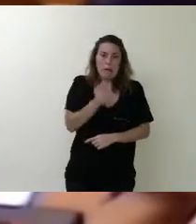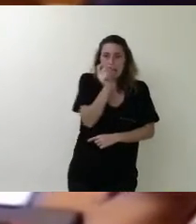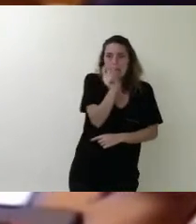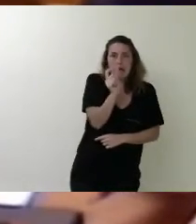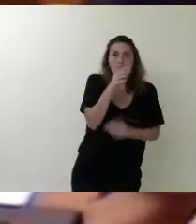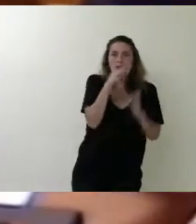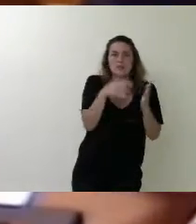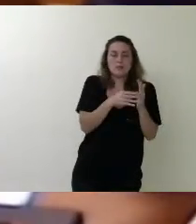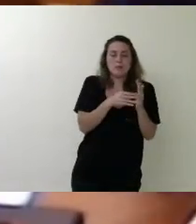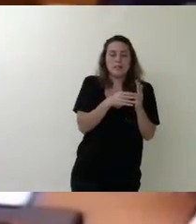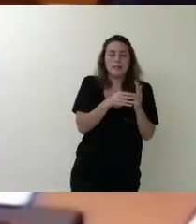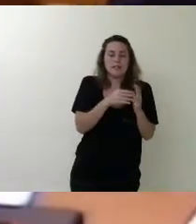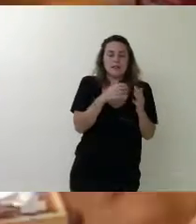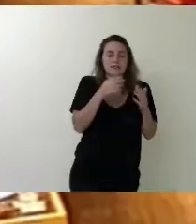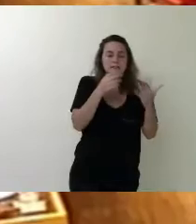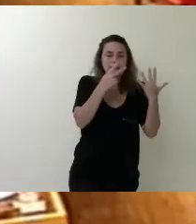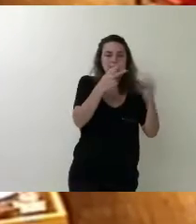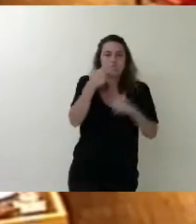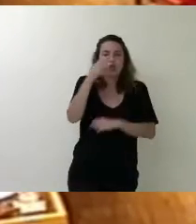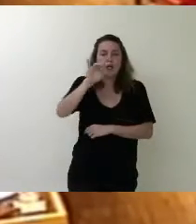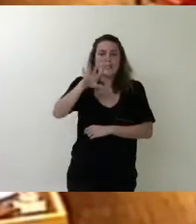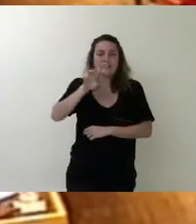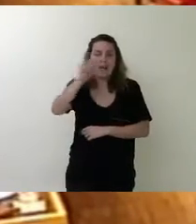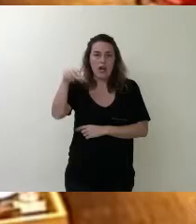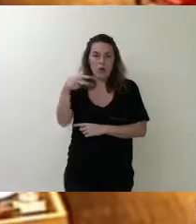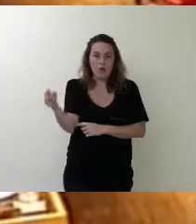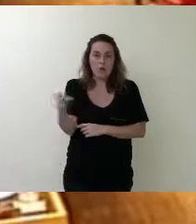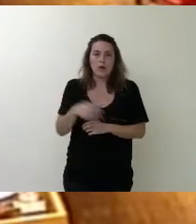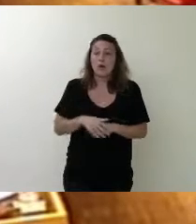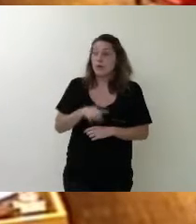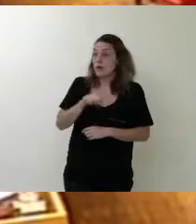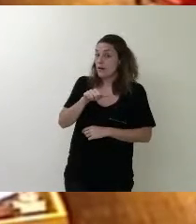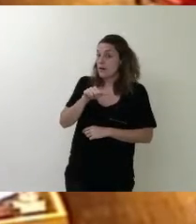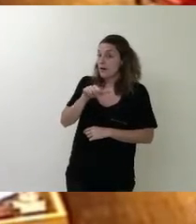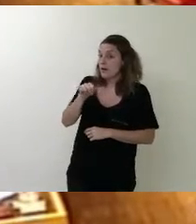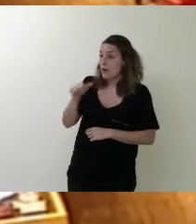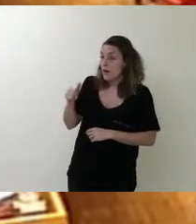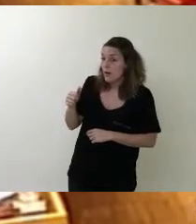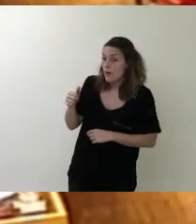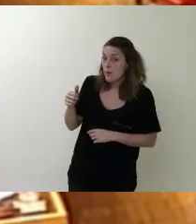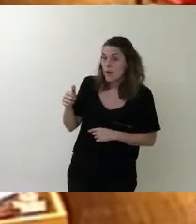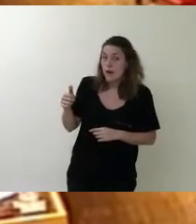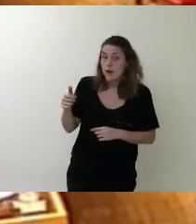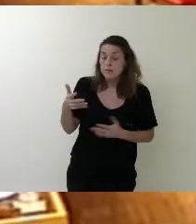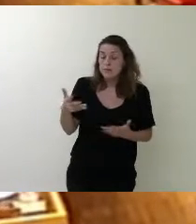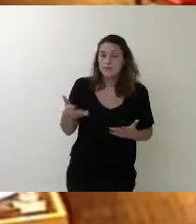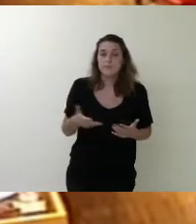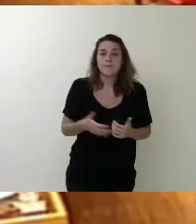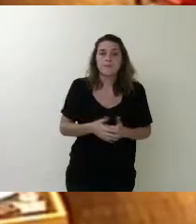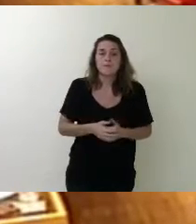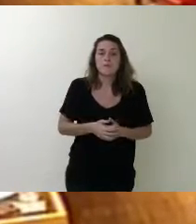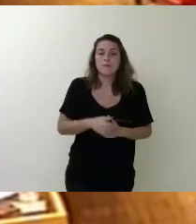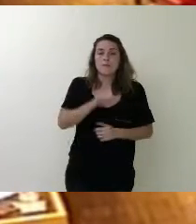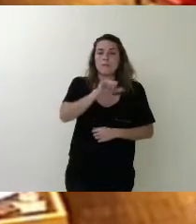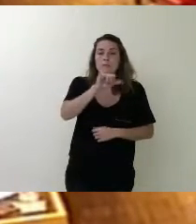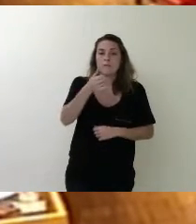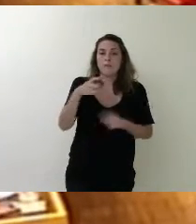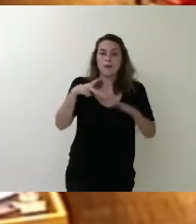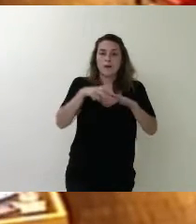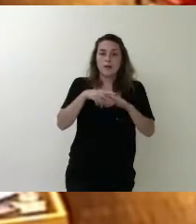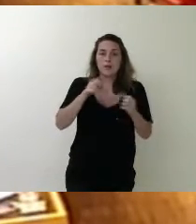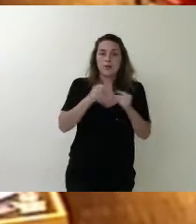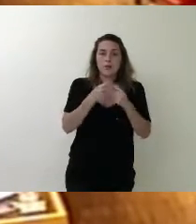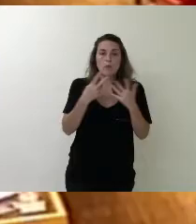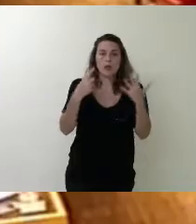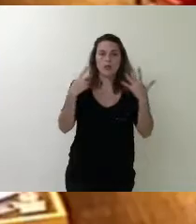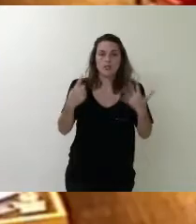4.715 euros. Bien, se aprueba con el voto en contra del Grupo Podemos y del Grupo Popular. Aprobación inicial del expediente de modificación de créditos número